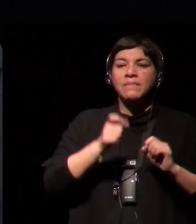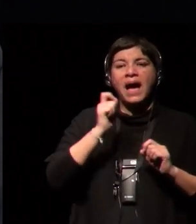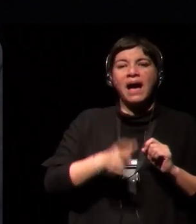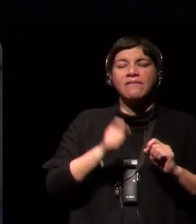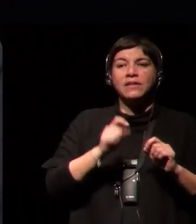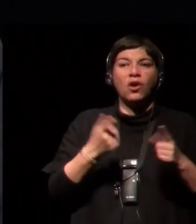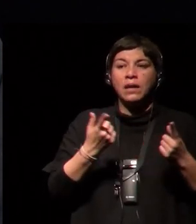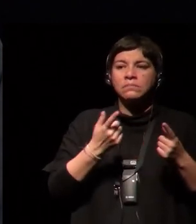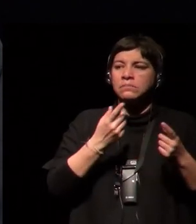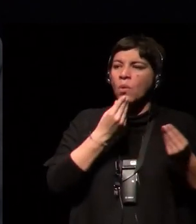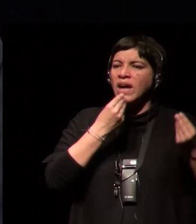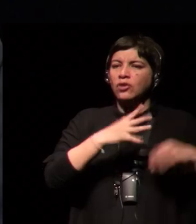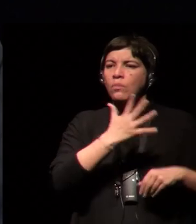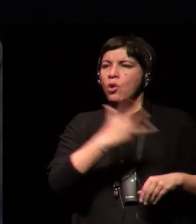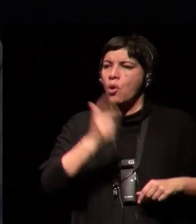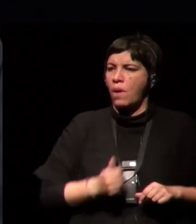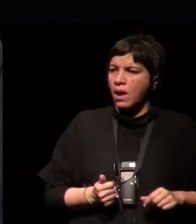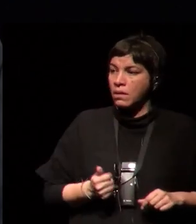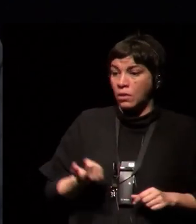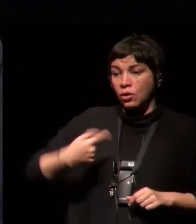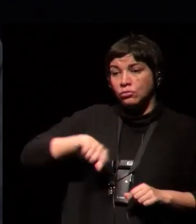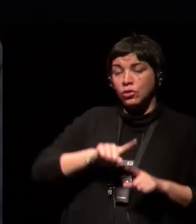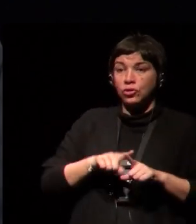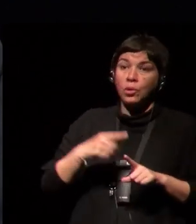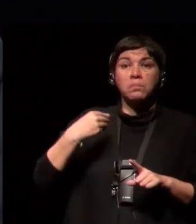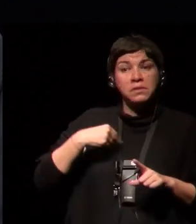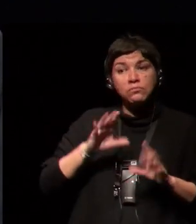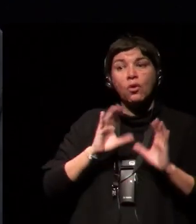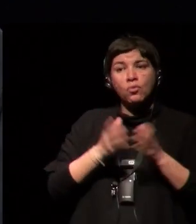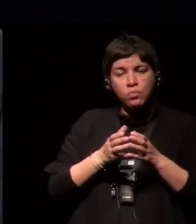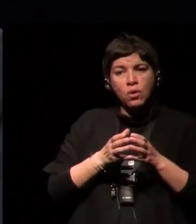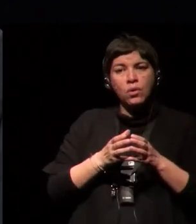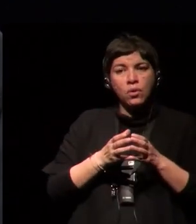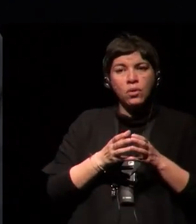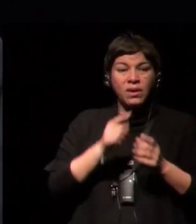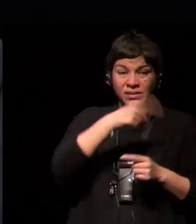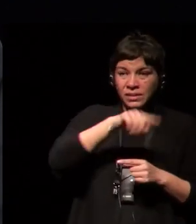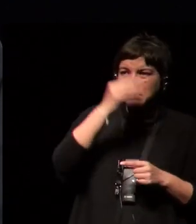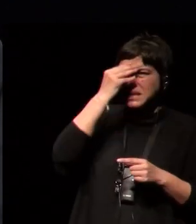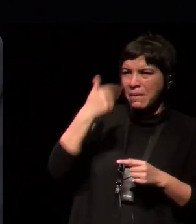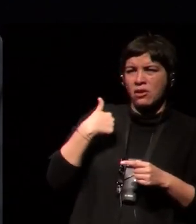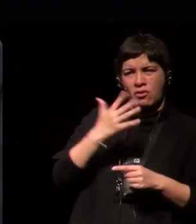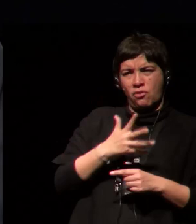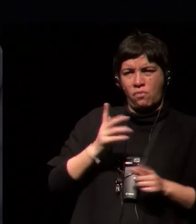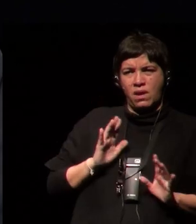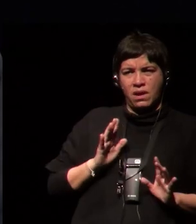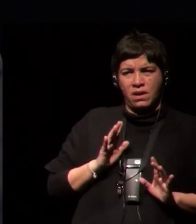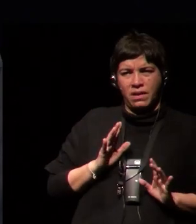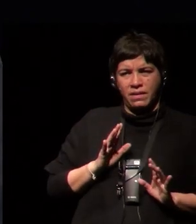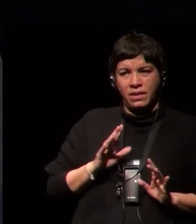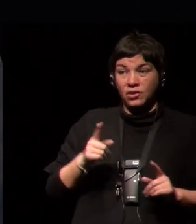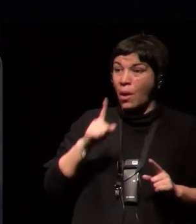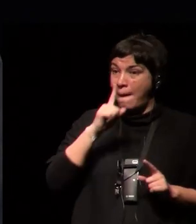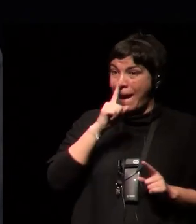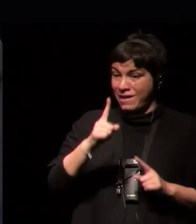no éramos más que otro grupo que se disponía, según ellos, a robar su historia. O sea que el primer año tuvimos que ganarnos su